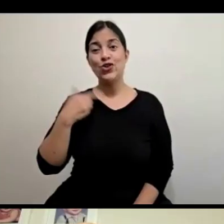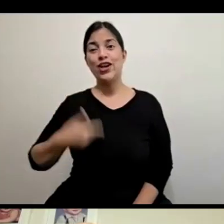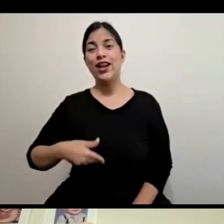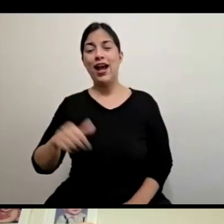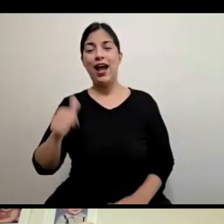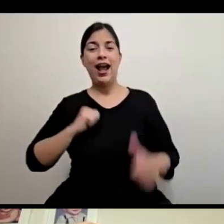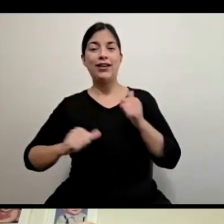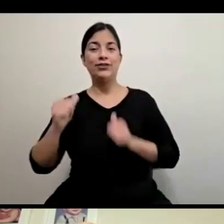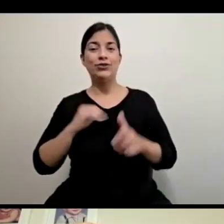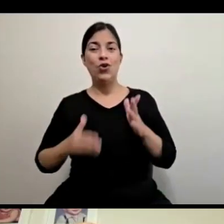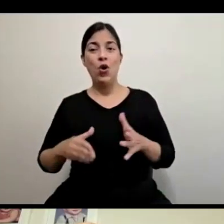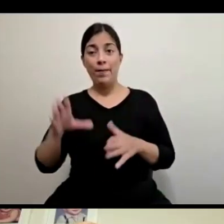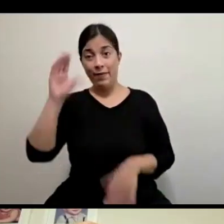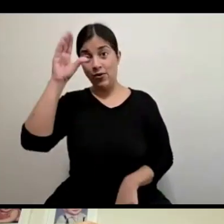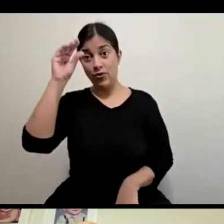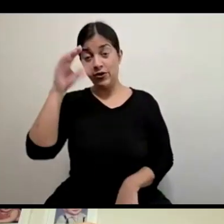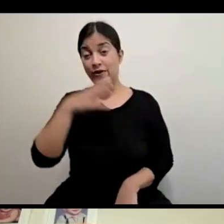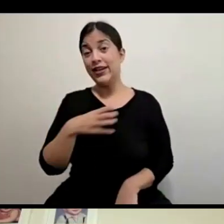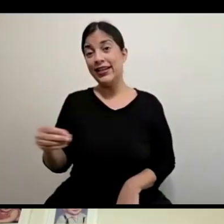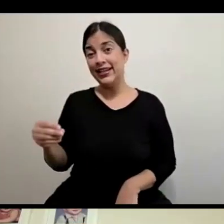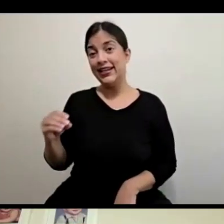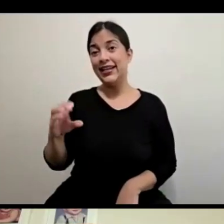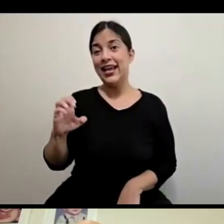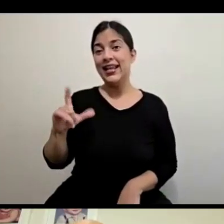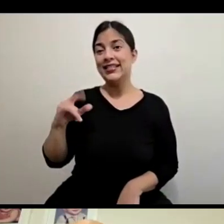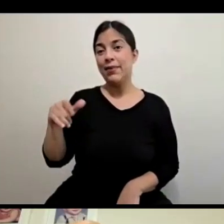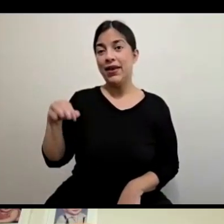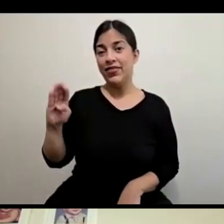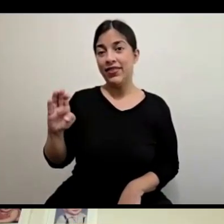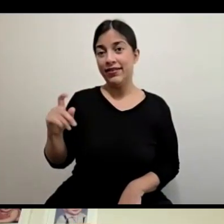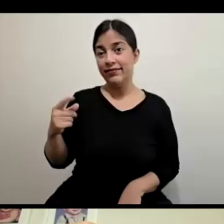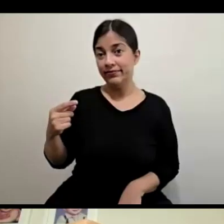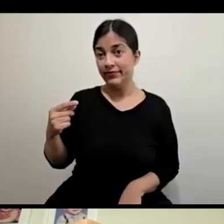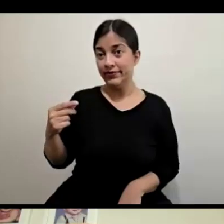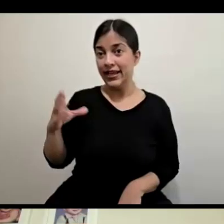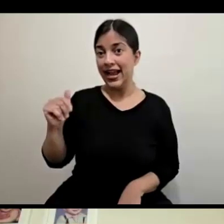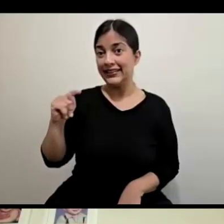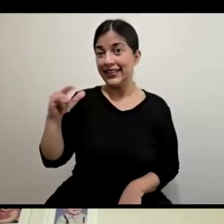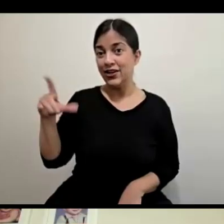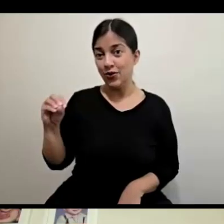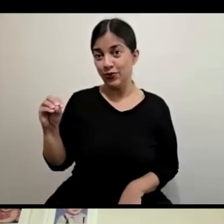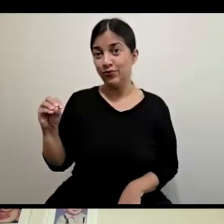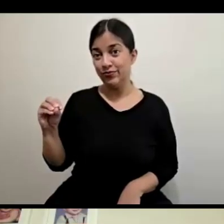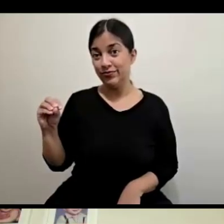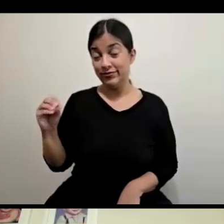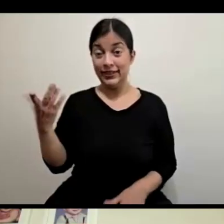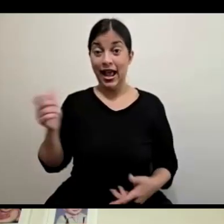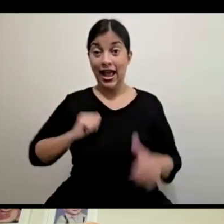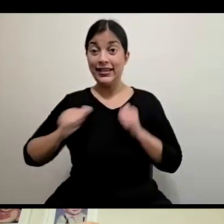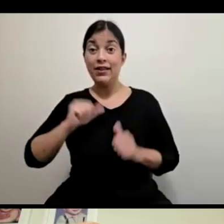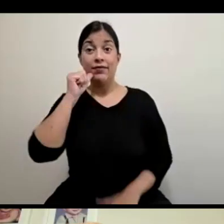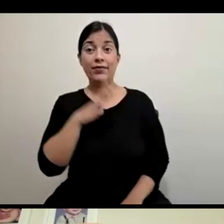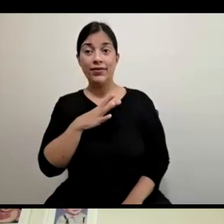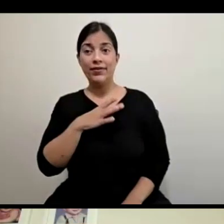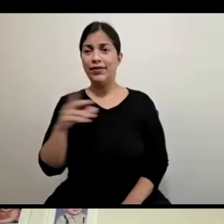y Elizabeth Castillo, la mamá de mi hija Taína, era la actriz femenina. Wow. Esos fueron mis primeros pininos